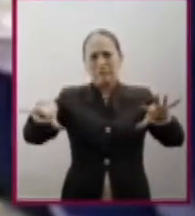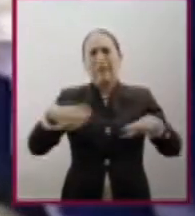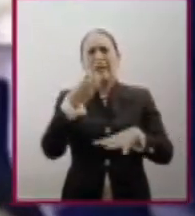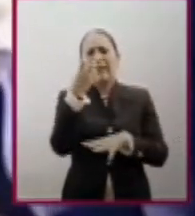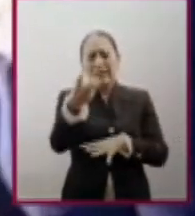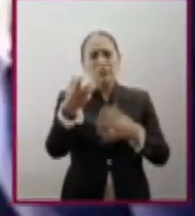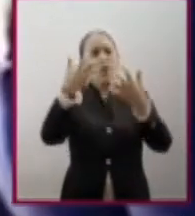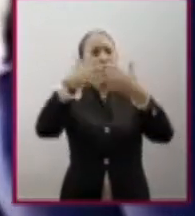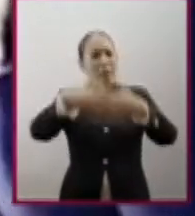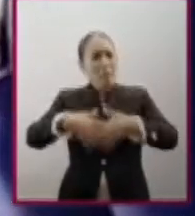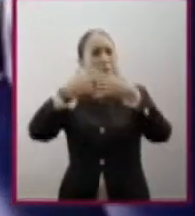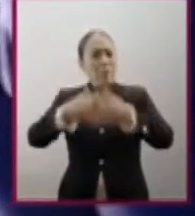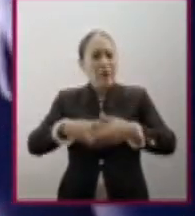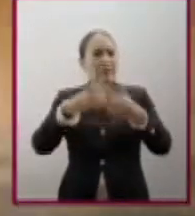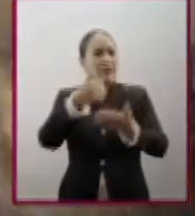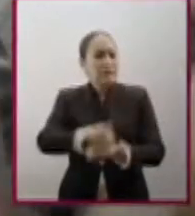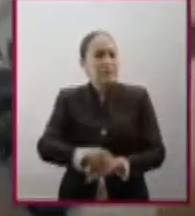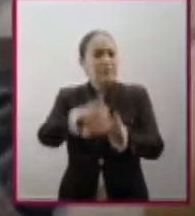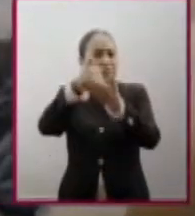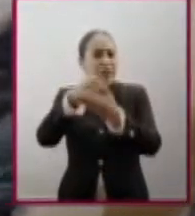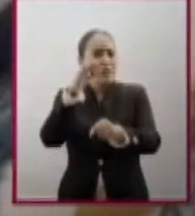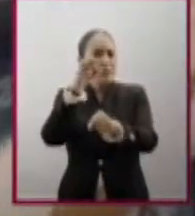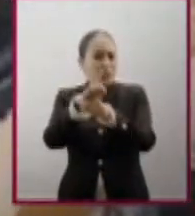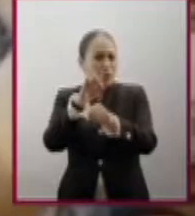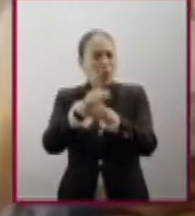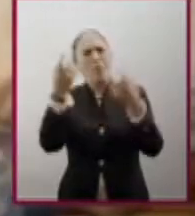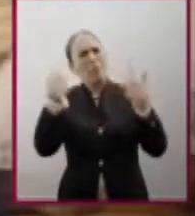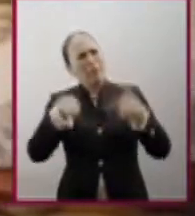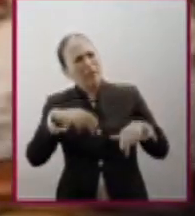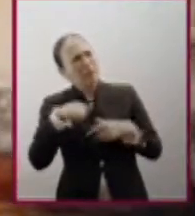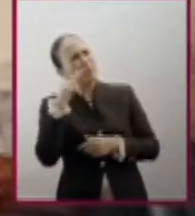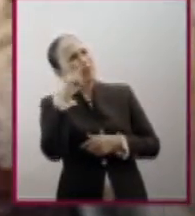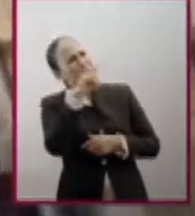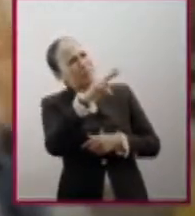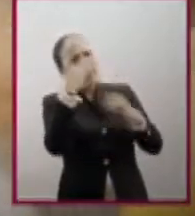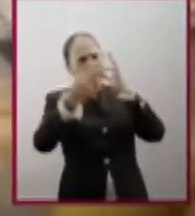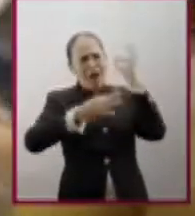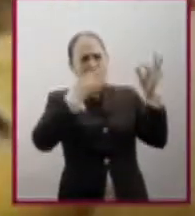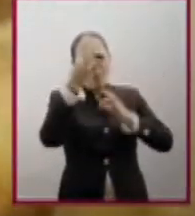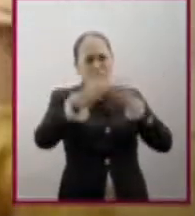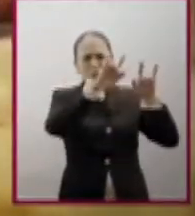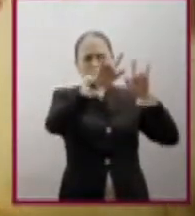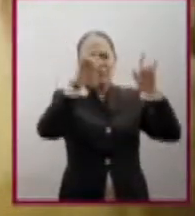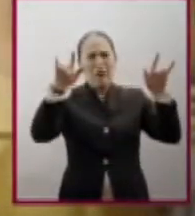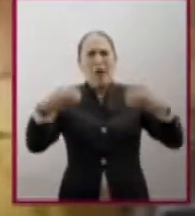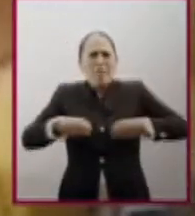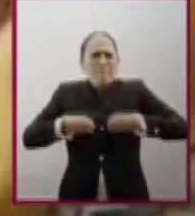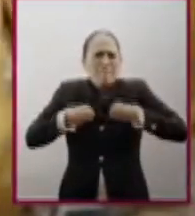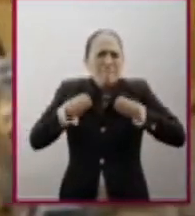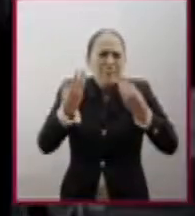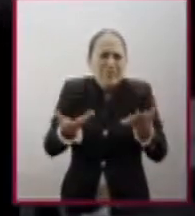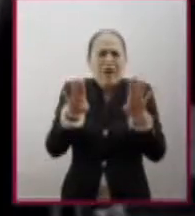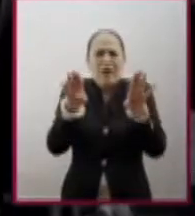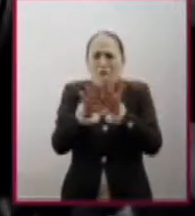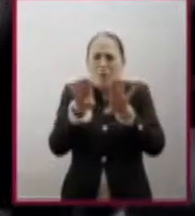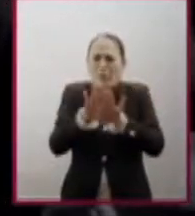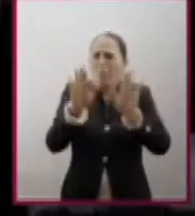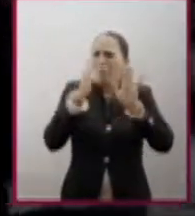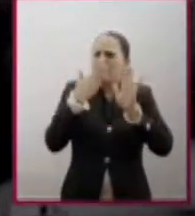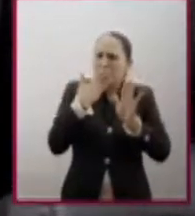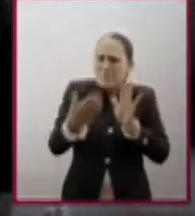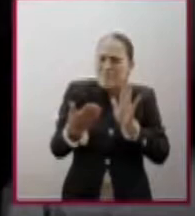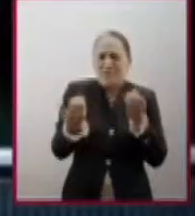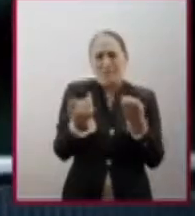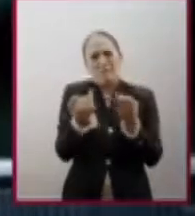a las grandes empresas gracias a que le hizo creer a todo el que veía estos anuncios que la vida debía seguir un ritmo fijo, con